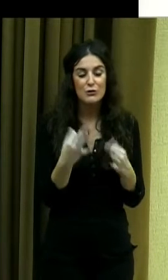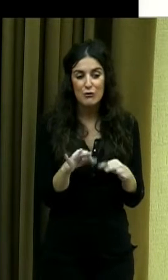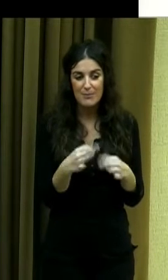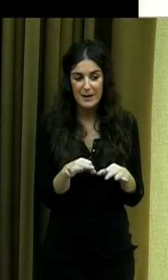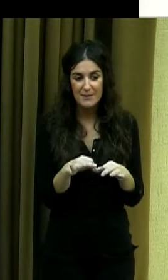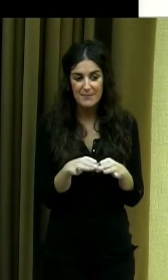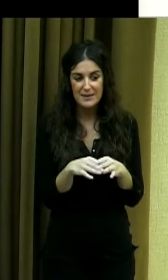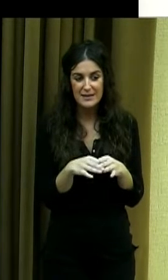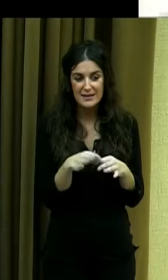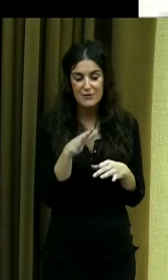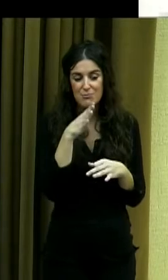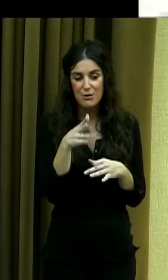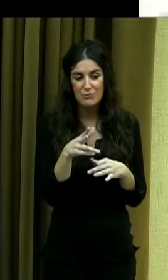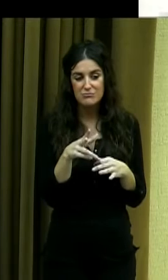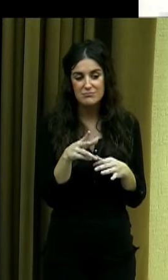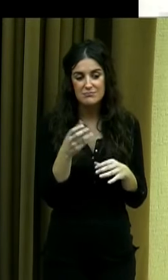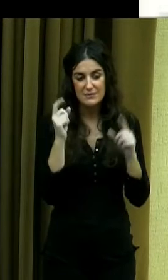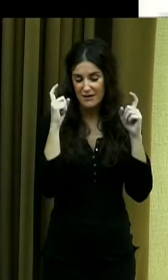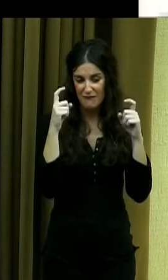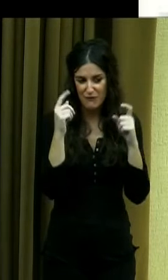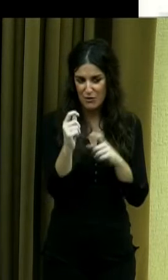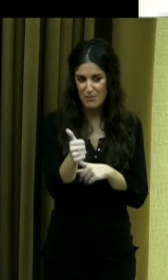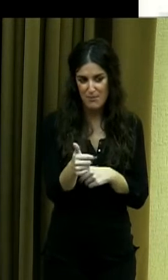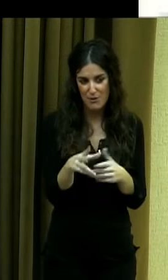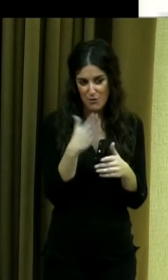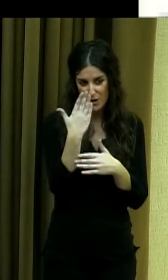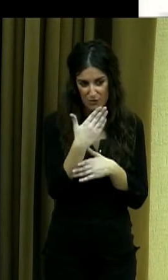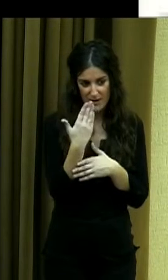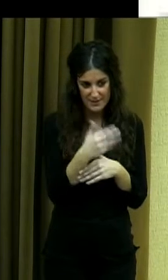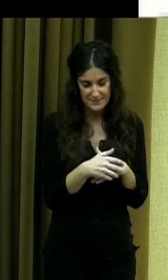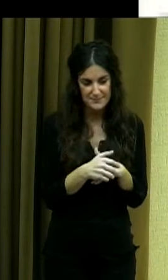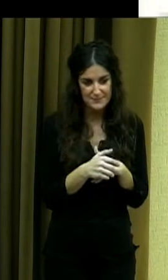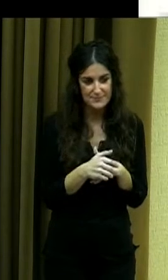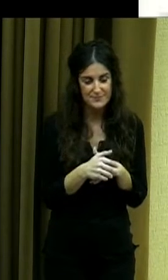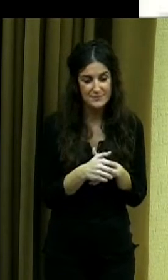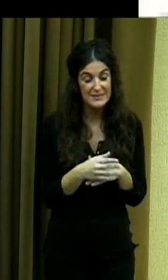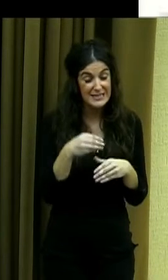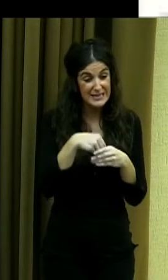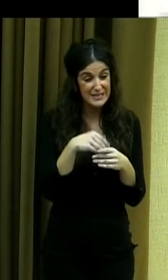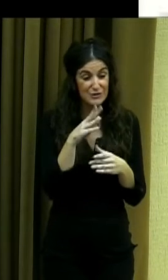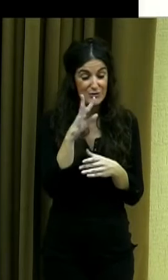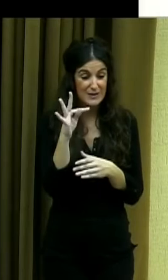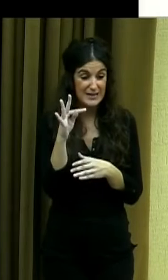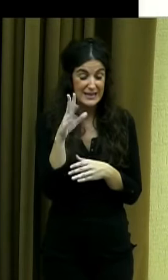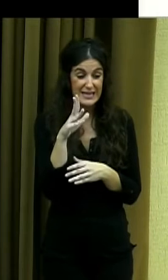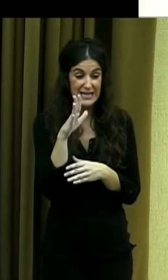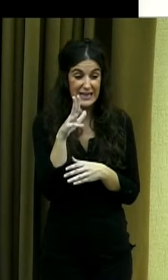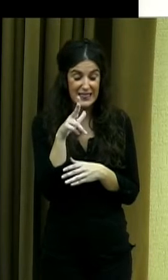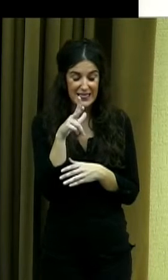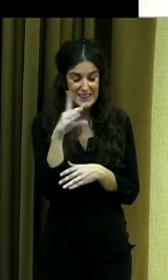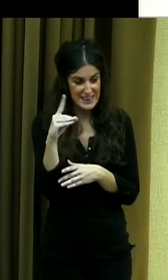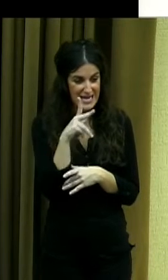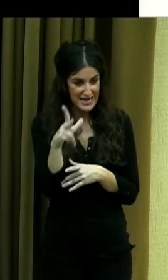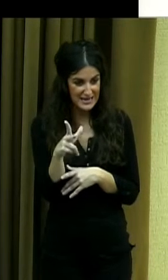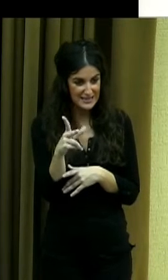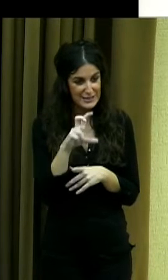generalmente por mal rendimiento escolar. Dentro del TDAH con predominio de la inatención tenemos un subtipo que es lo